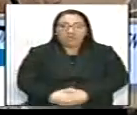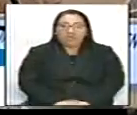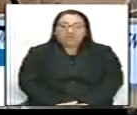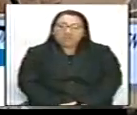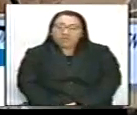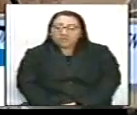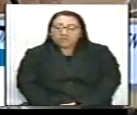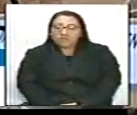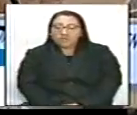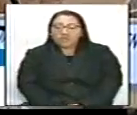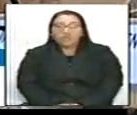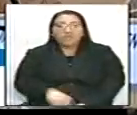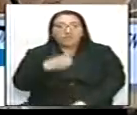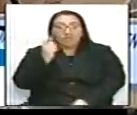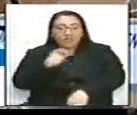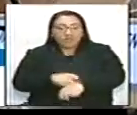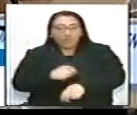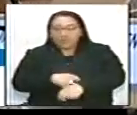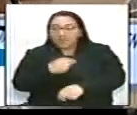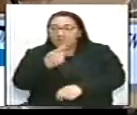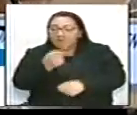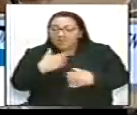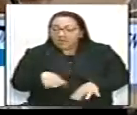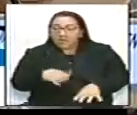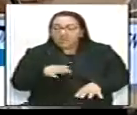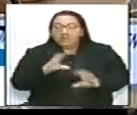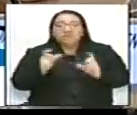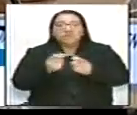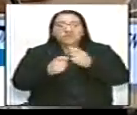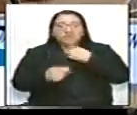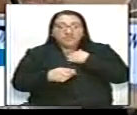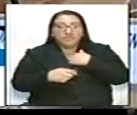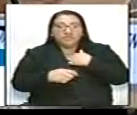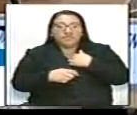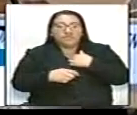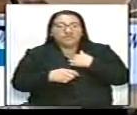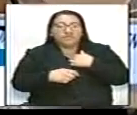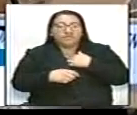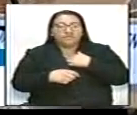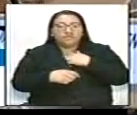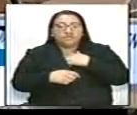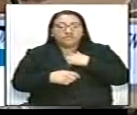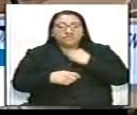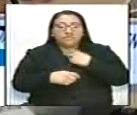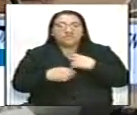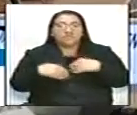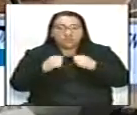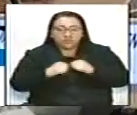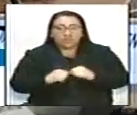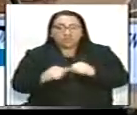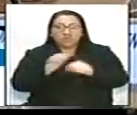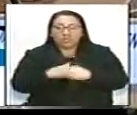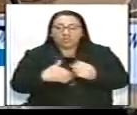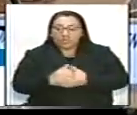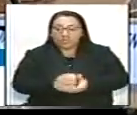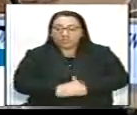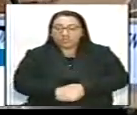Yo creo de que es momento de que ya usted, como lo ha hecho mis colegas congresistas, está dentro de continuando